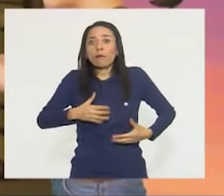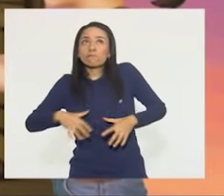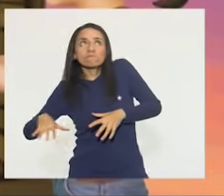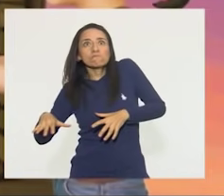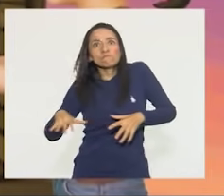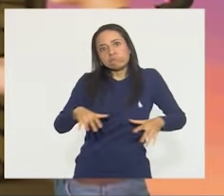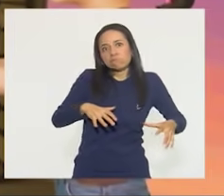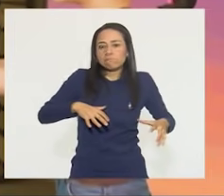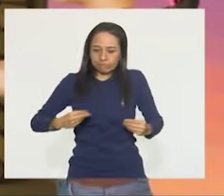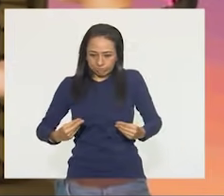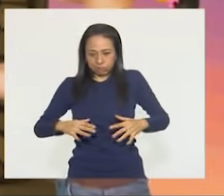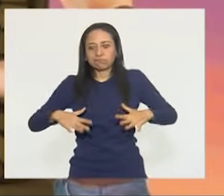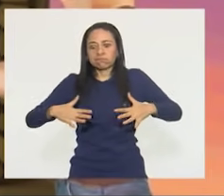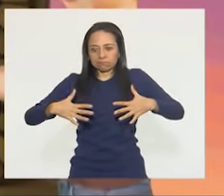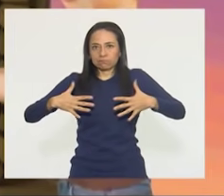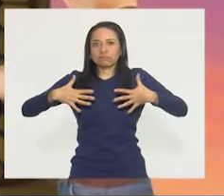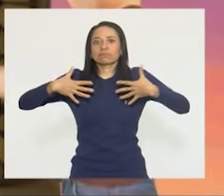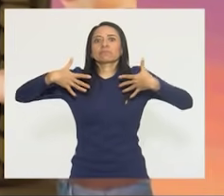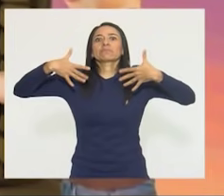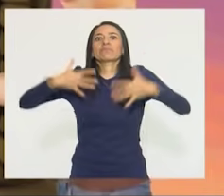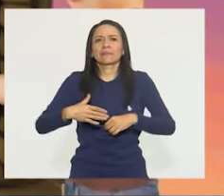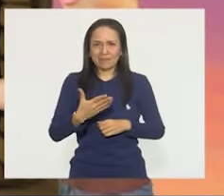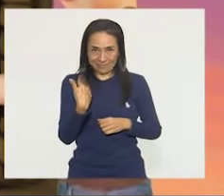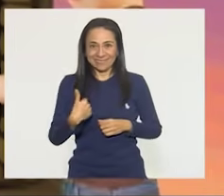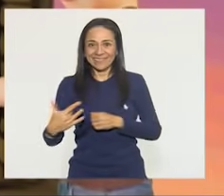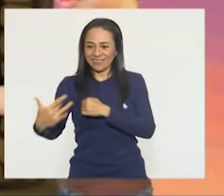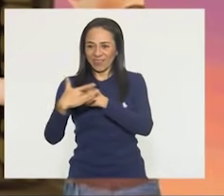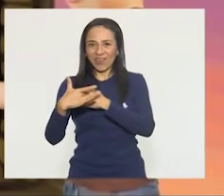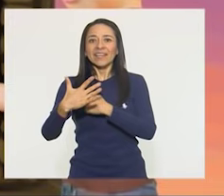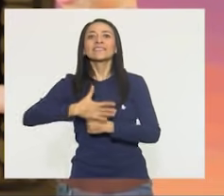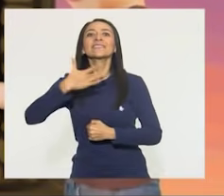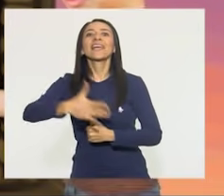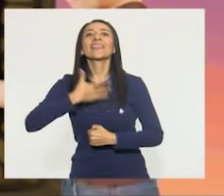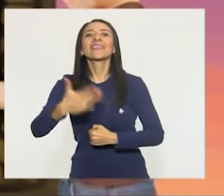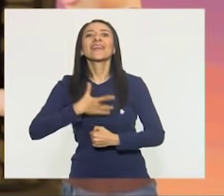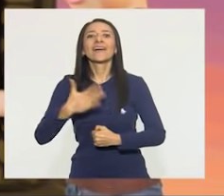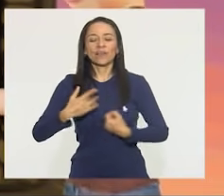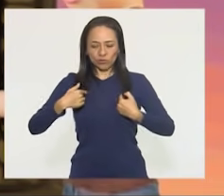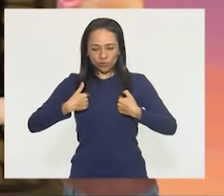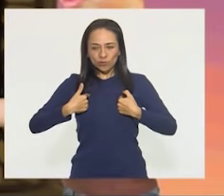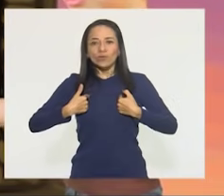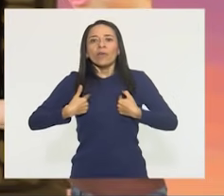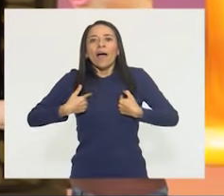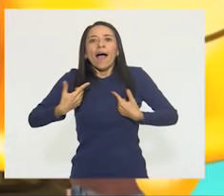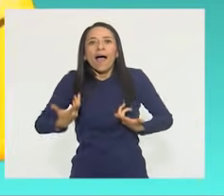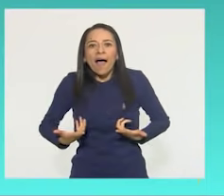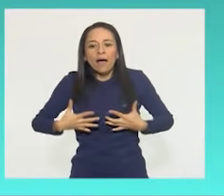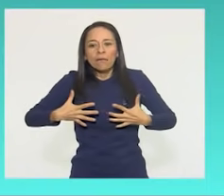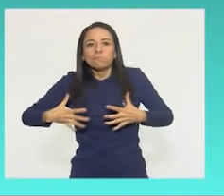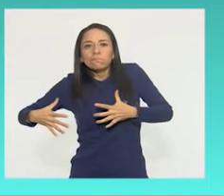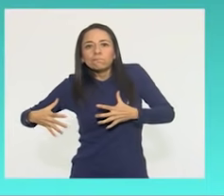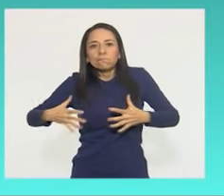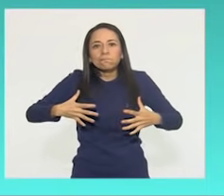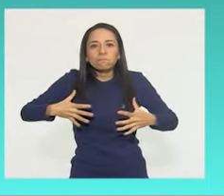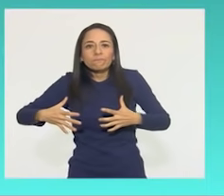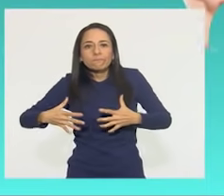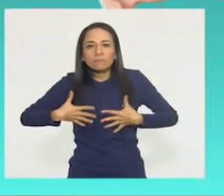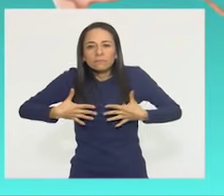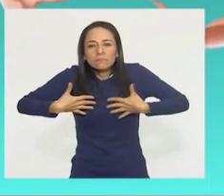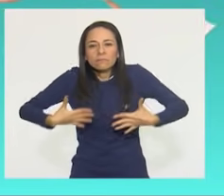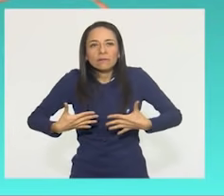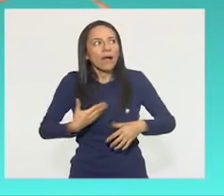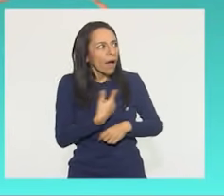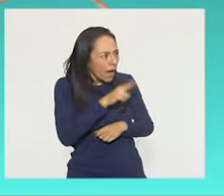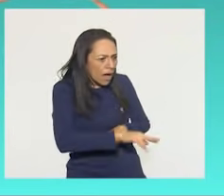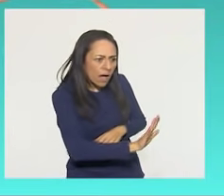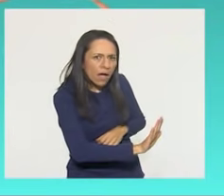para vibrar y emitir sonido. Por eso soy un instrumento sonoro. ¡Es cierto! El sonido se propaga por el aire,